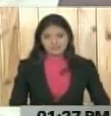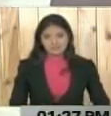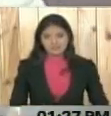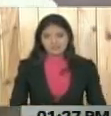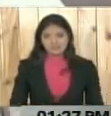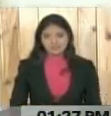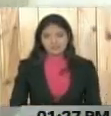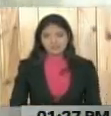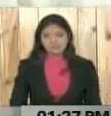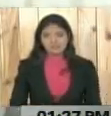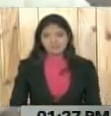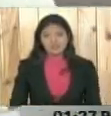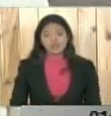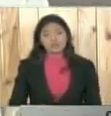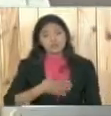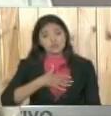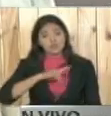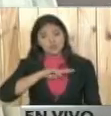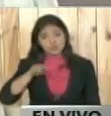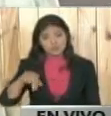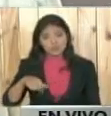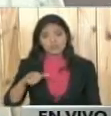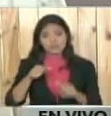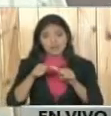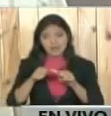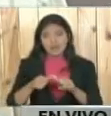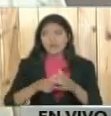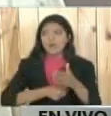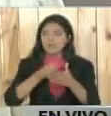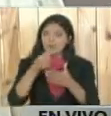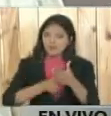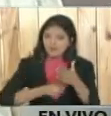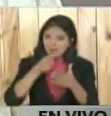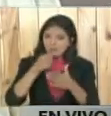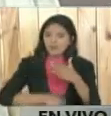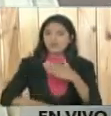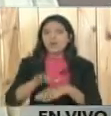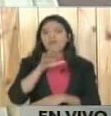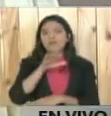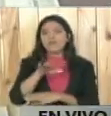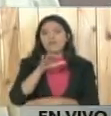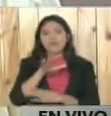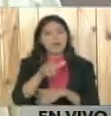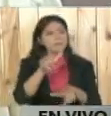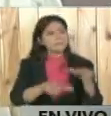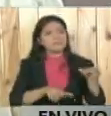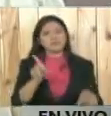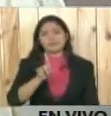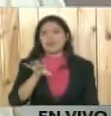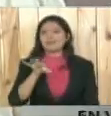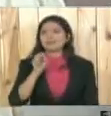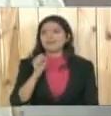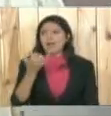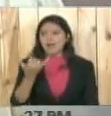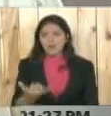seguiremos batallando por el futuro. Los incomprendidos de esta América.